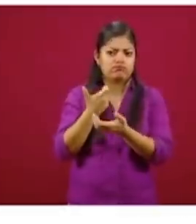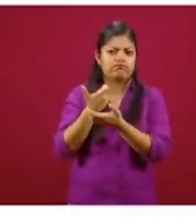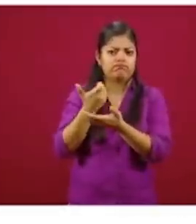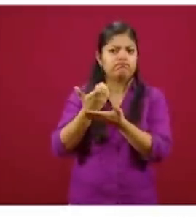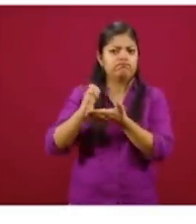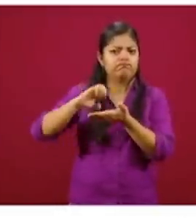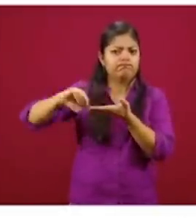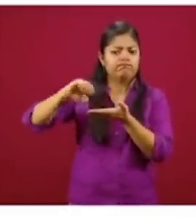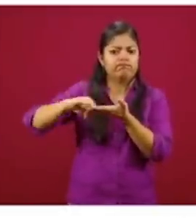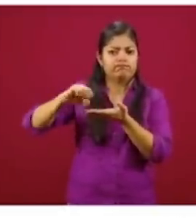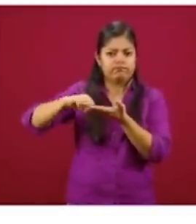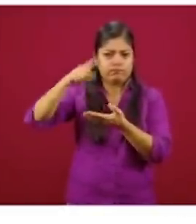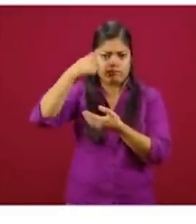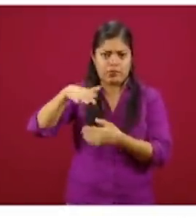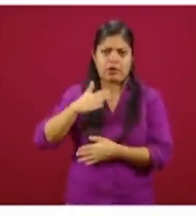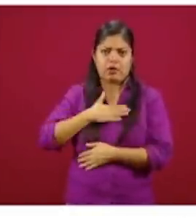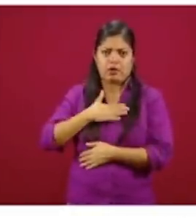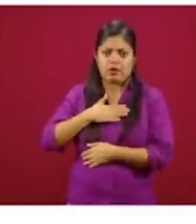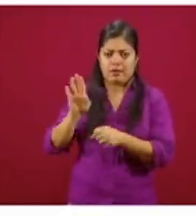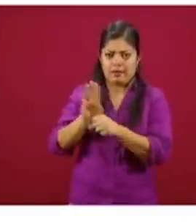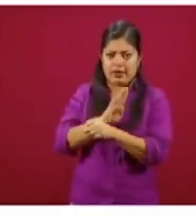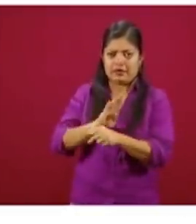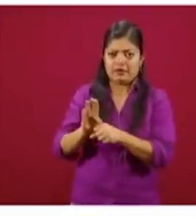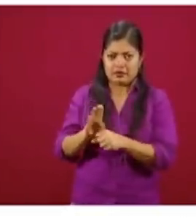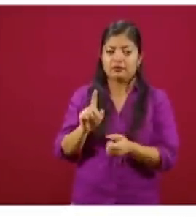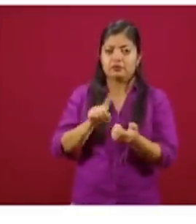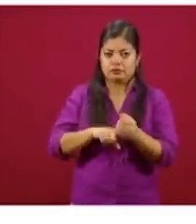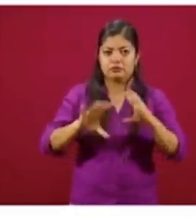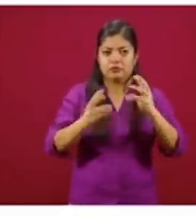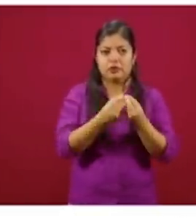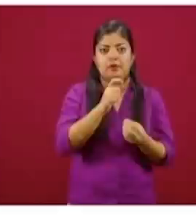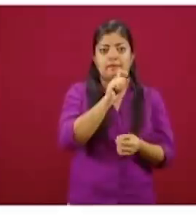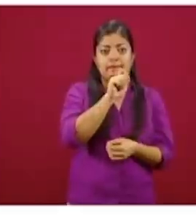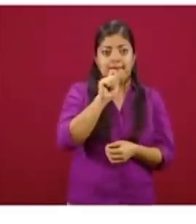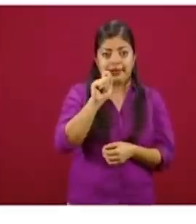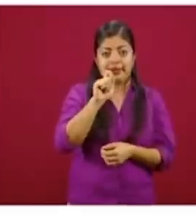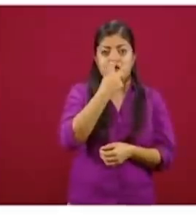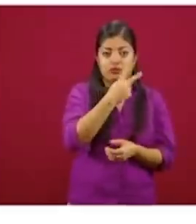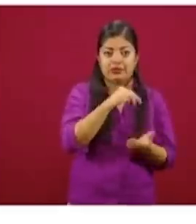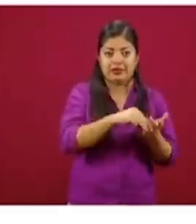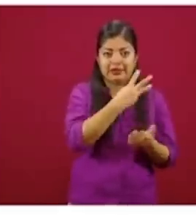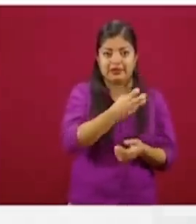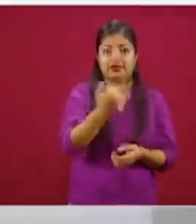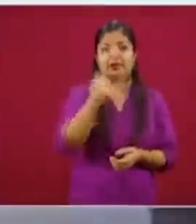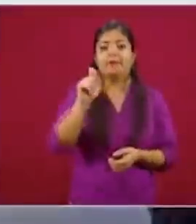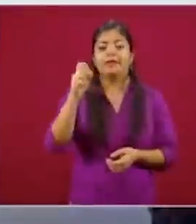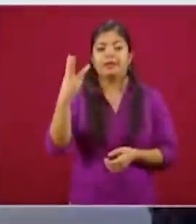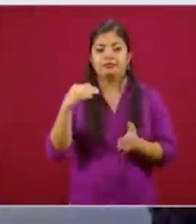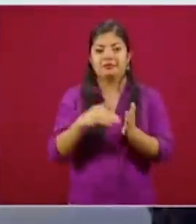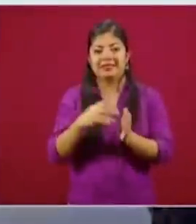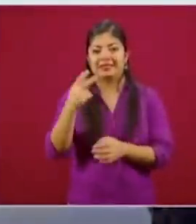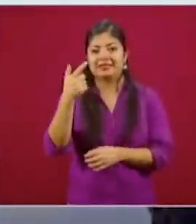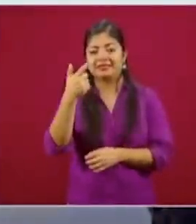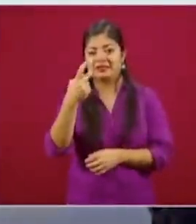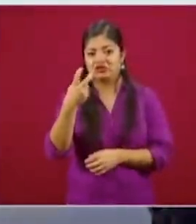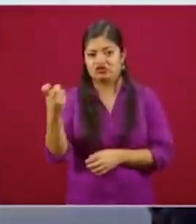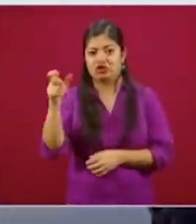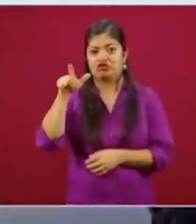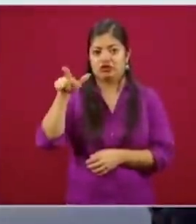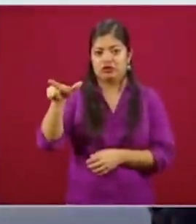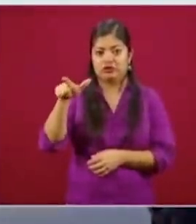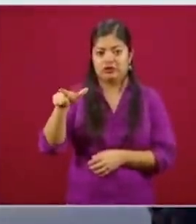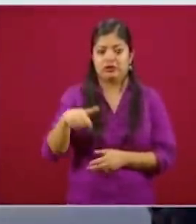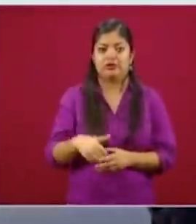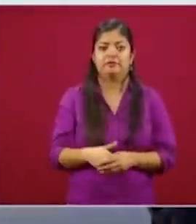seguro social son estos dos grupos de 222 mil 300 y 23 mil 717 en quienes queremos concentrarnos en los